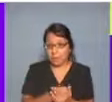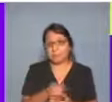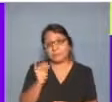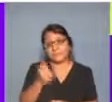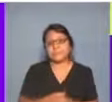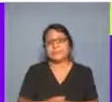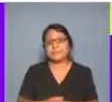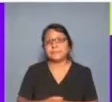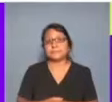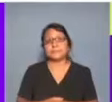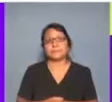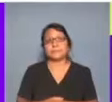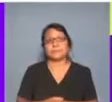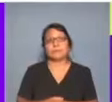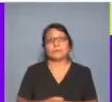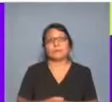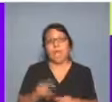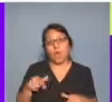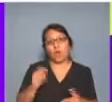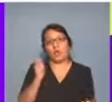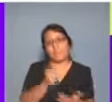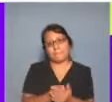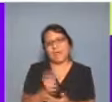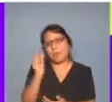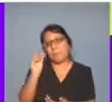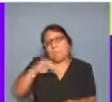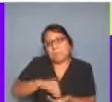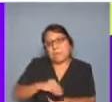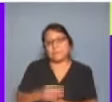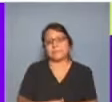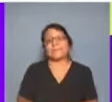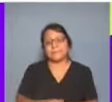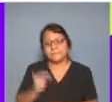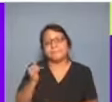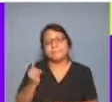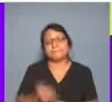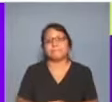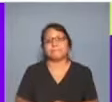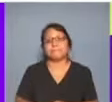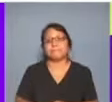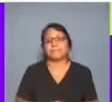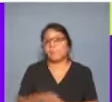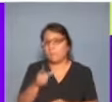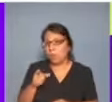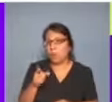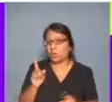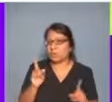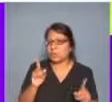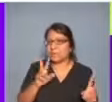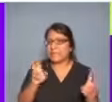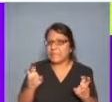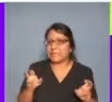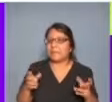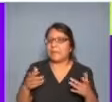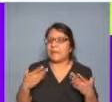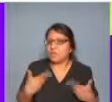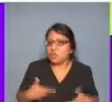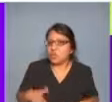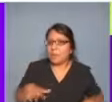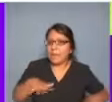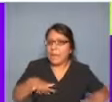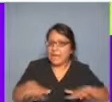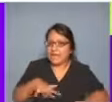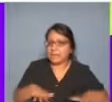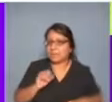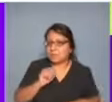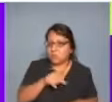bueno Ahora hay que poner un poquito más y te normalizo un poquito también la cuestión de la actividad en lo tuyo en